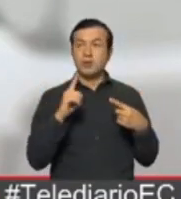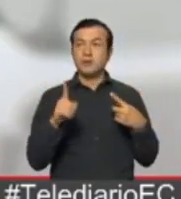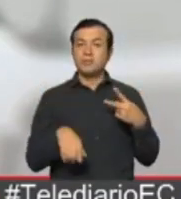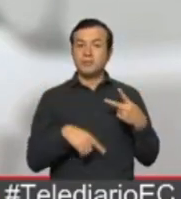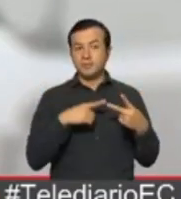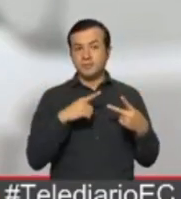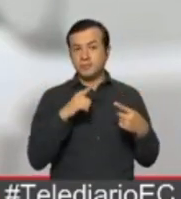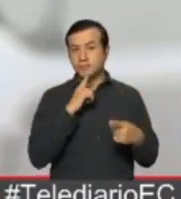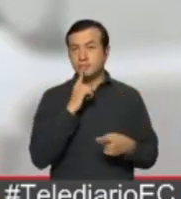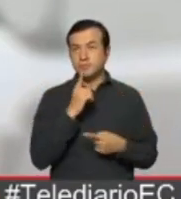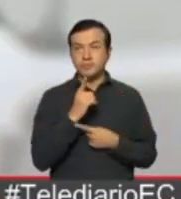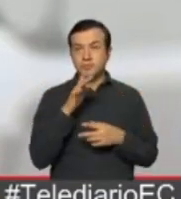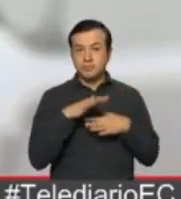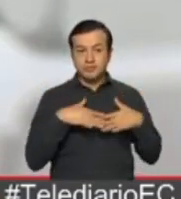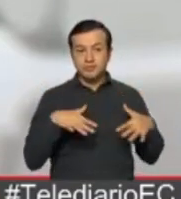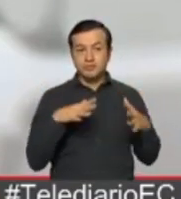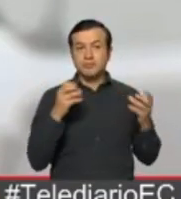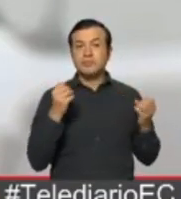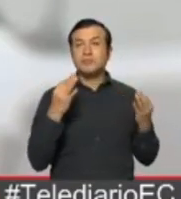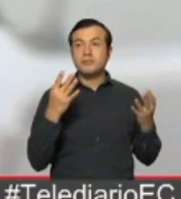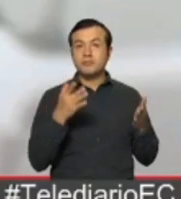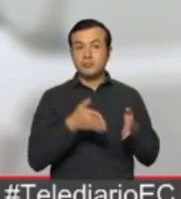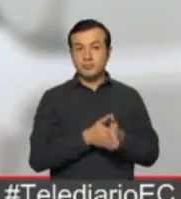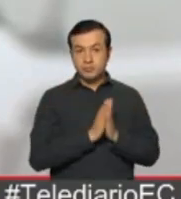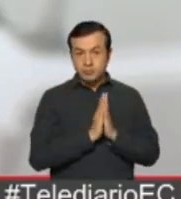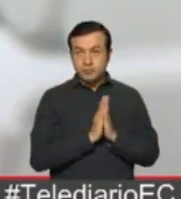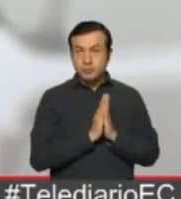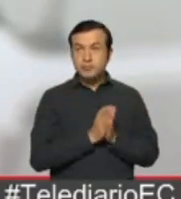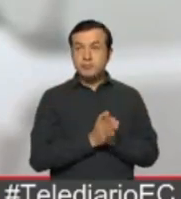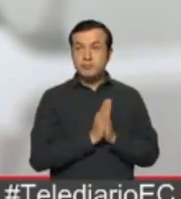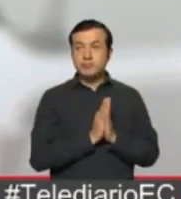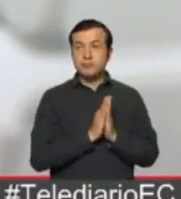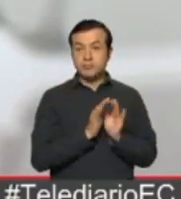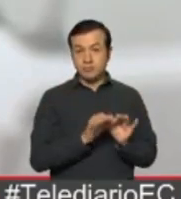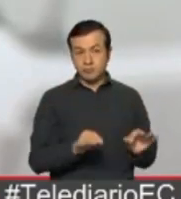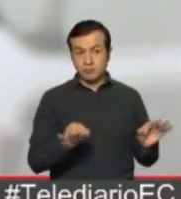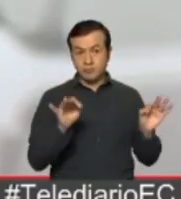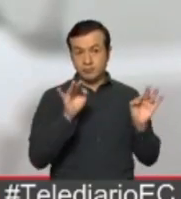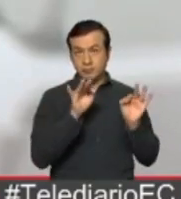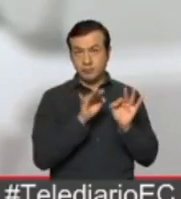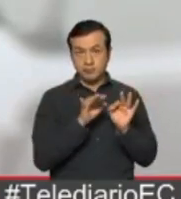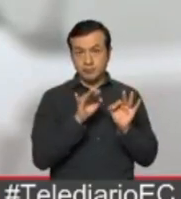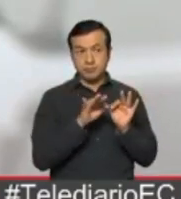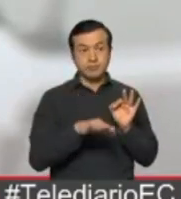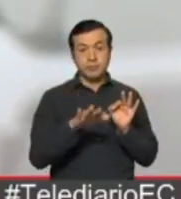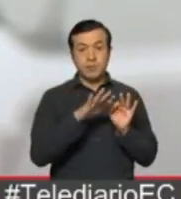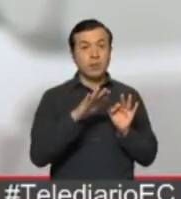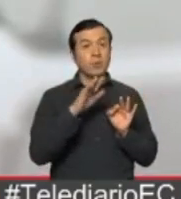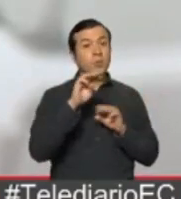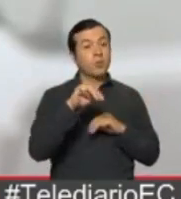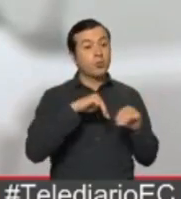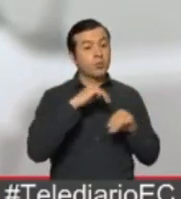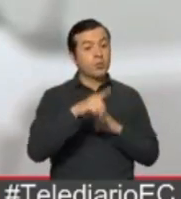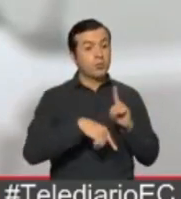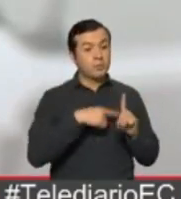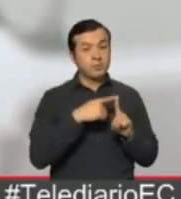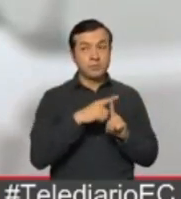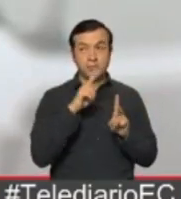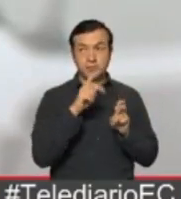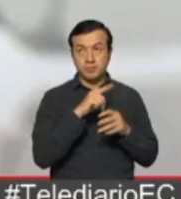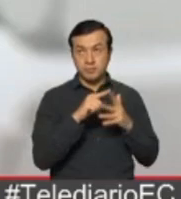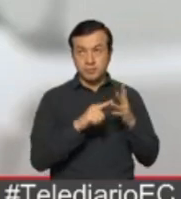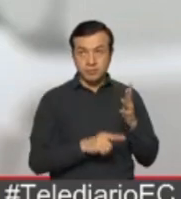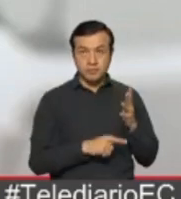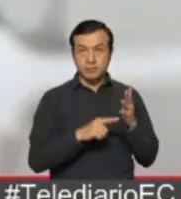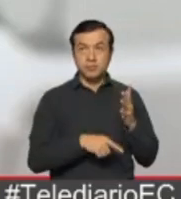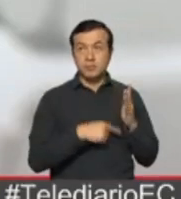por lo tanto cubriría una demanda fundamental en necesidades de movilidad y esto hay que sumar temas de demanda